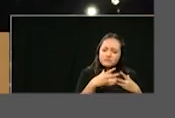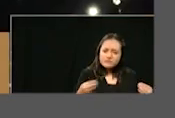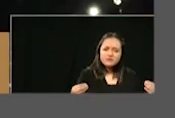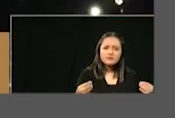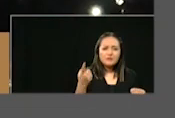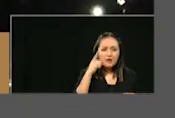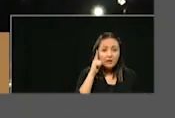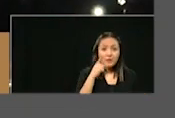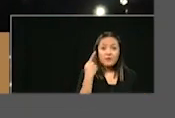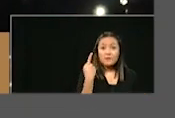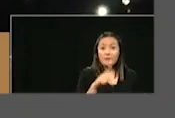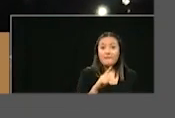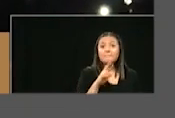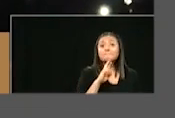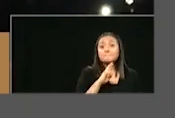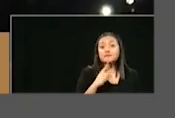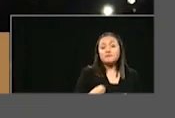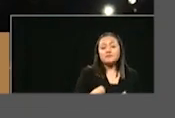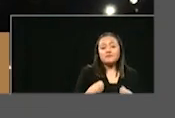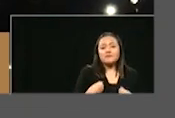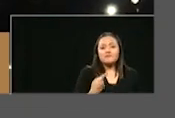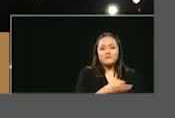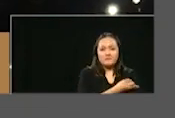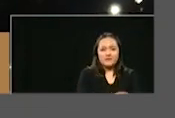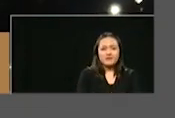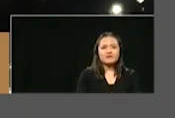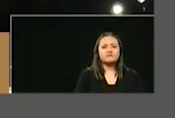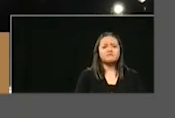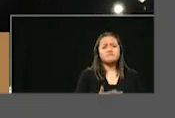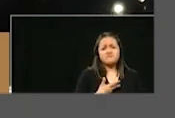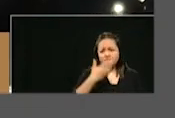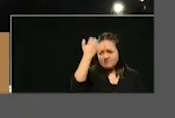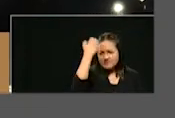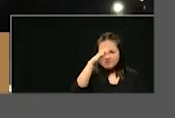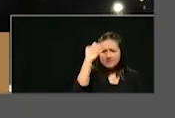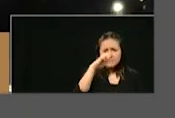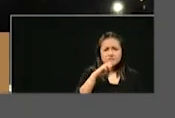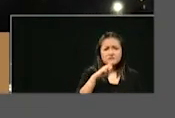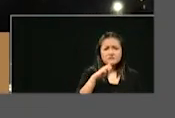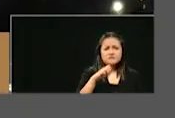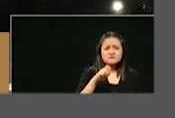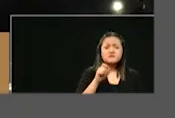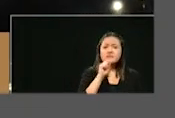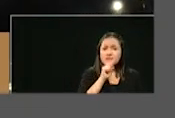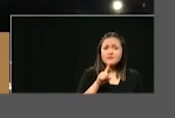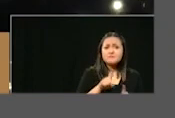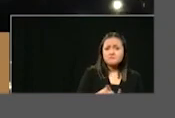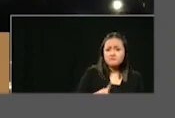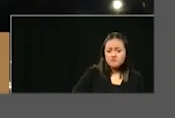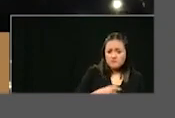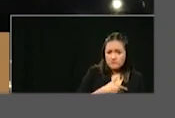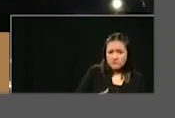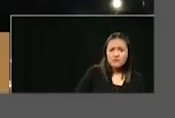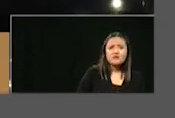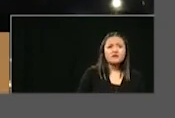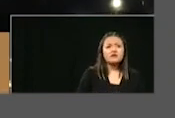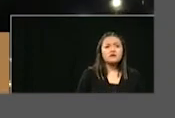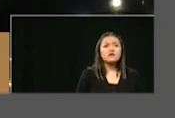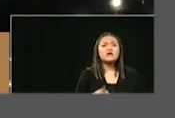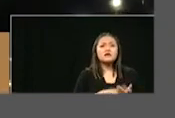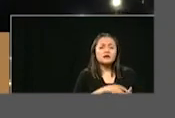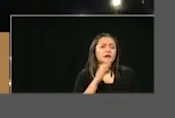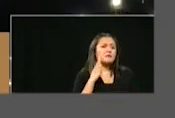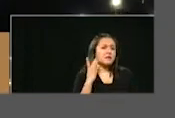promover los poderes de la unión las entidades federativas y los municipios para que actúen con responsabilidad fomentar una administración